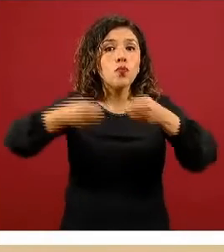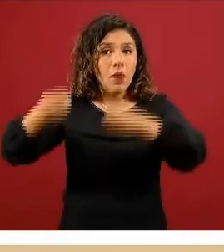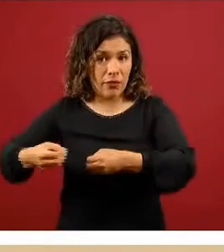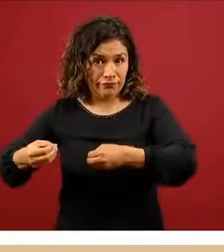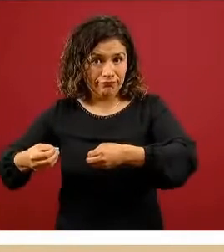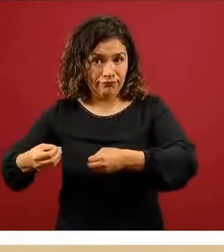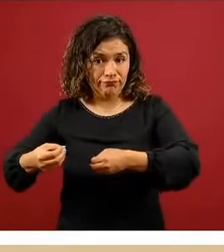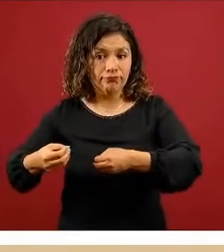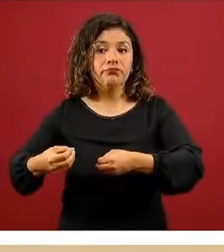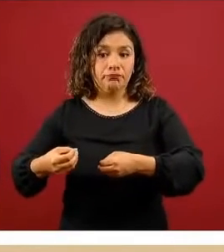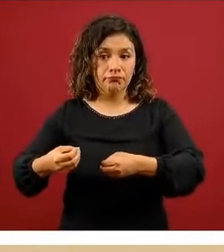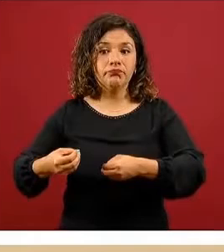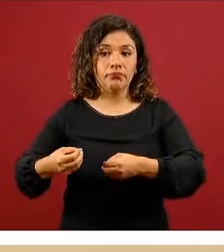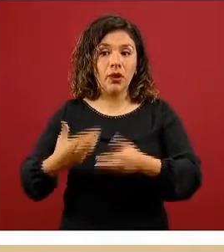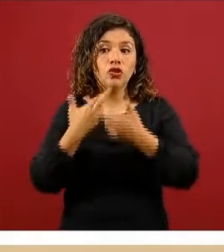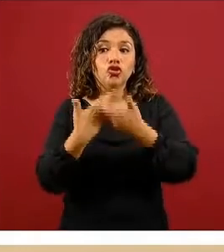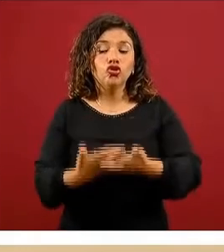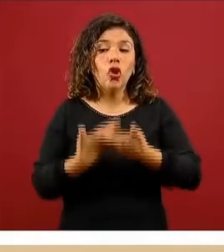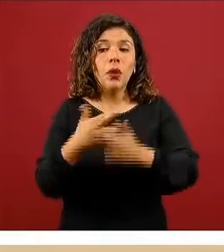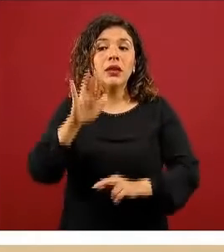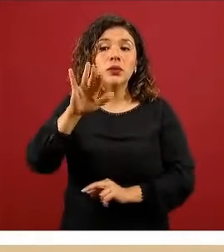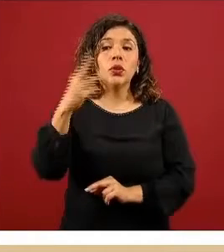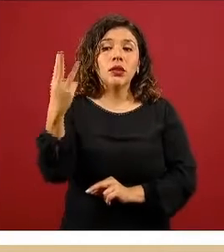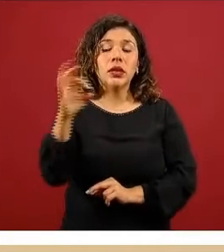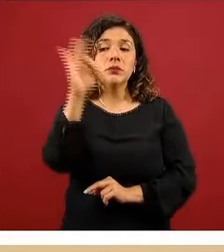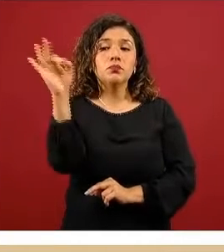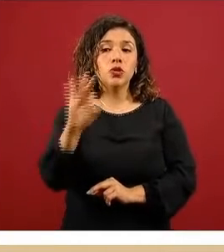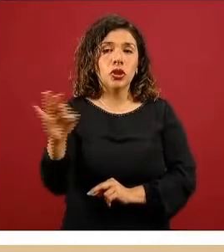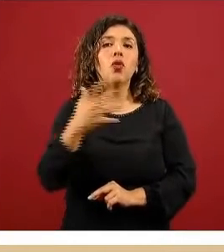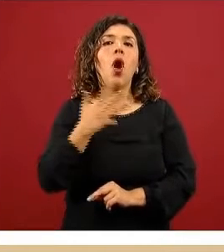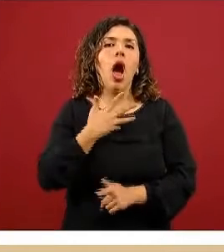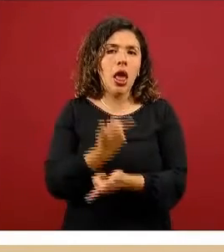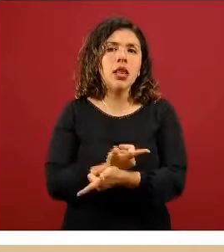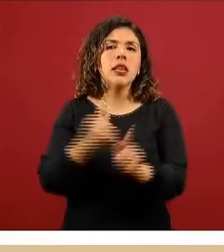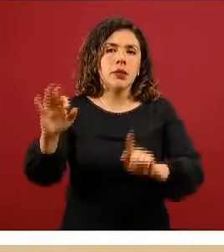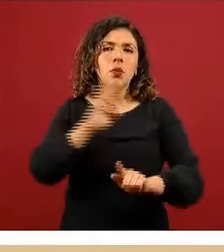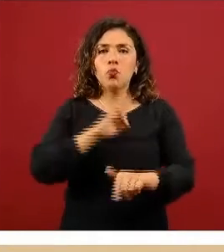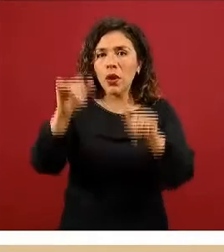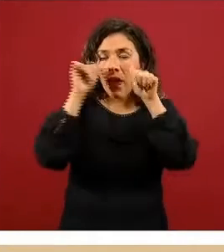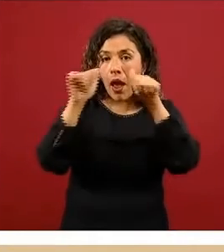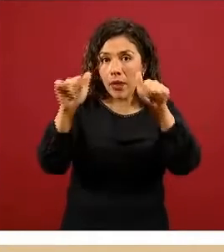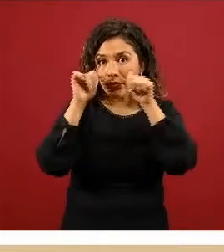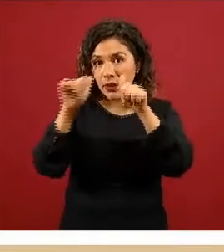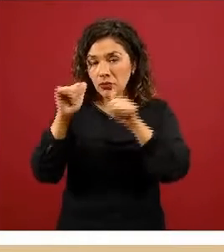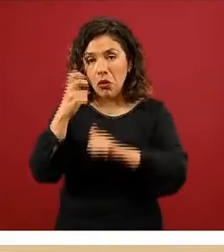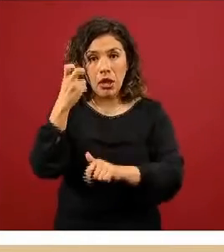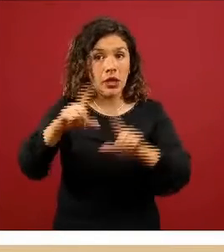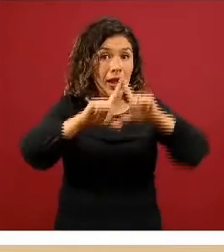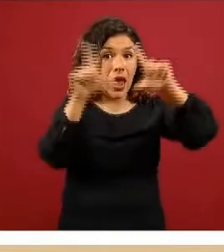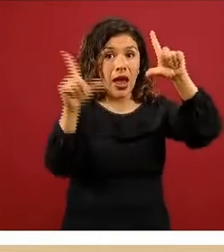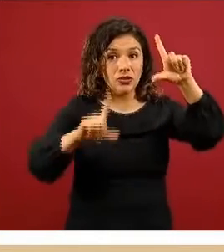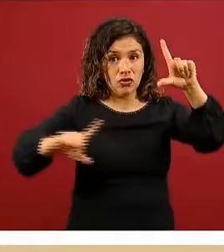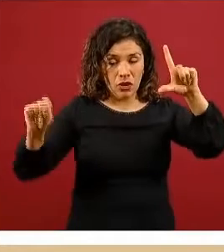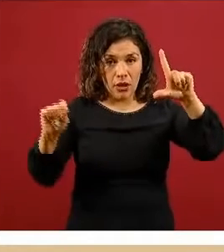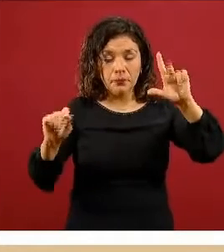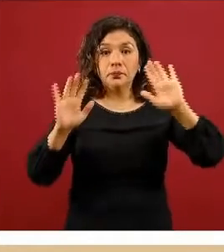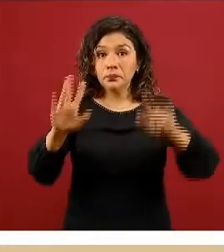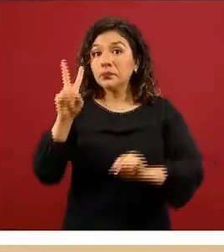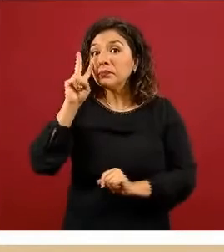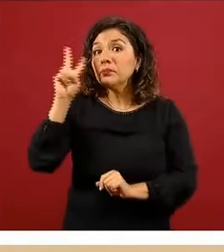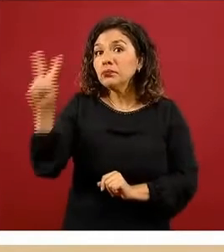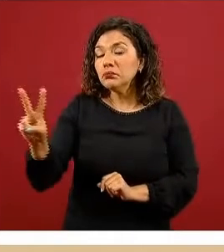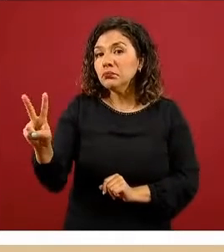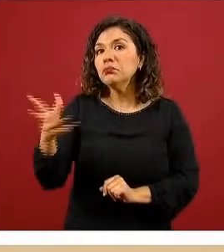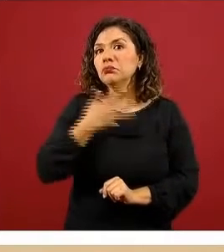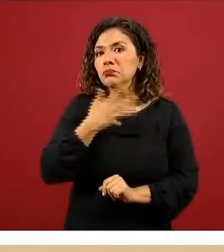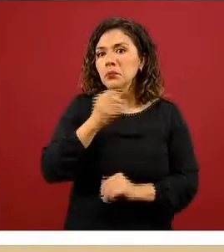tanto, el remanente 53% está disponible. Esto es un promedio nacional. Noten